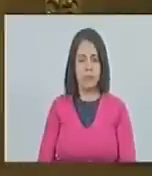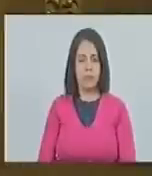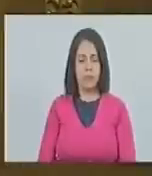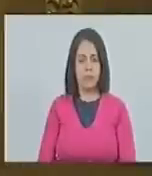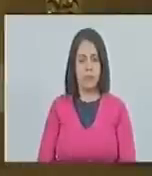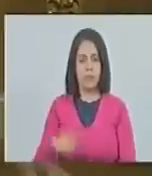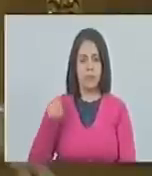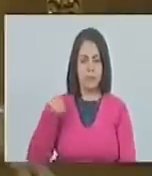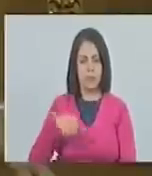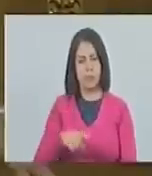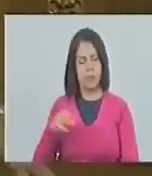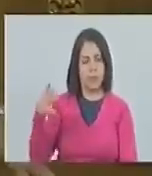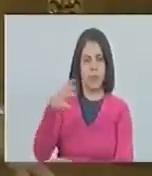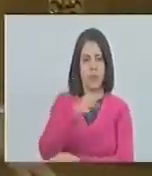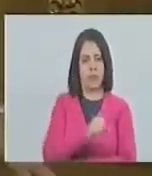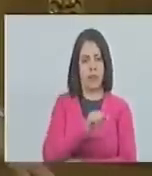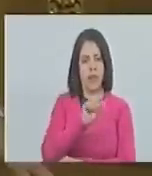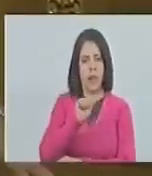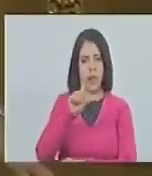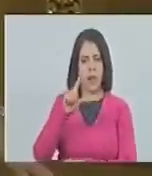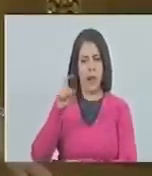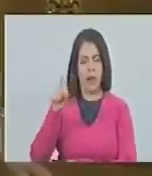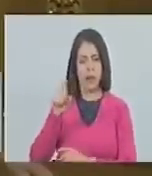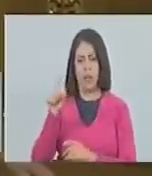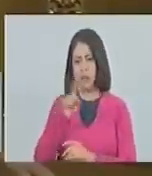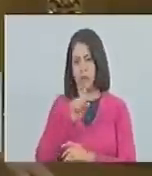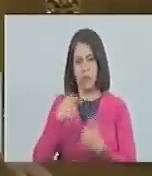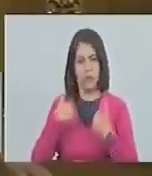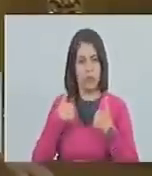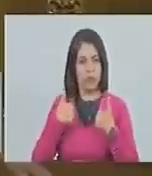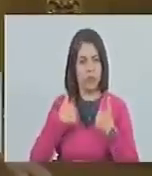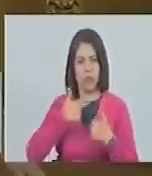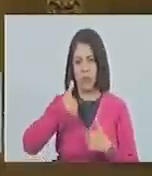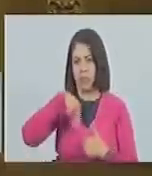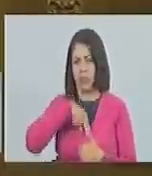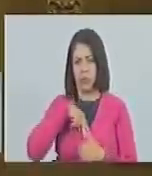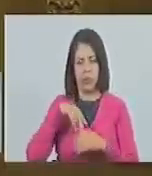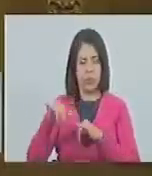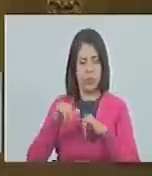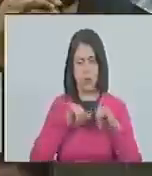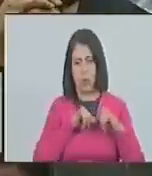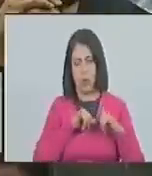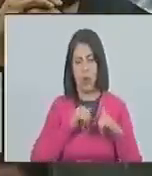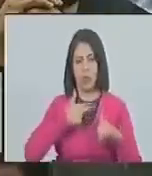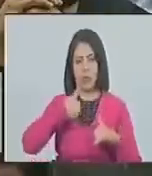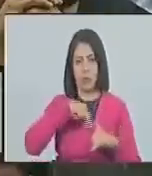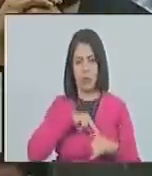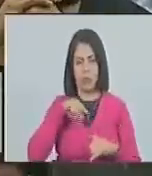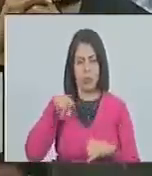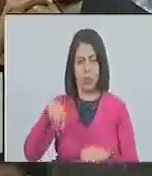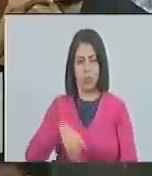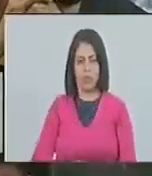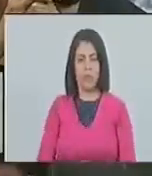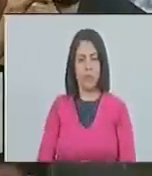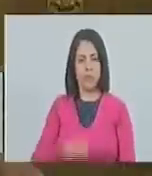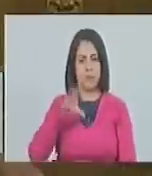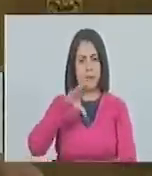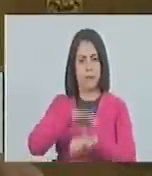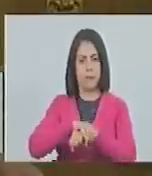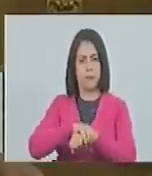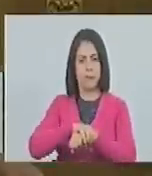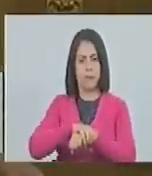Y tenemos que lograr que Alex Saab no pase por todo lo que pasamos nosotros. Nosotros fuimos